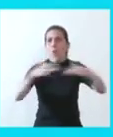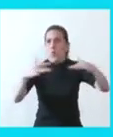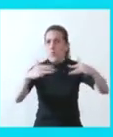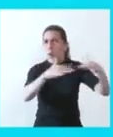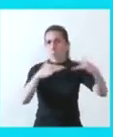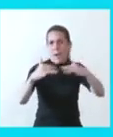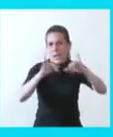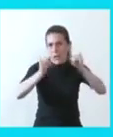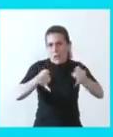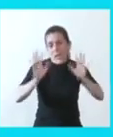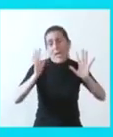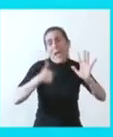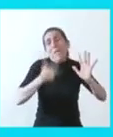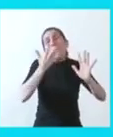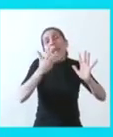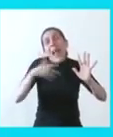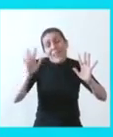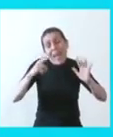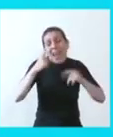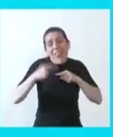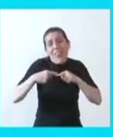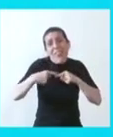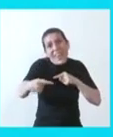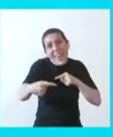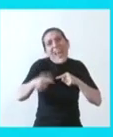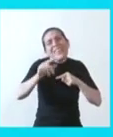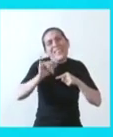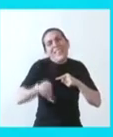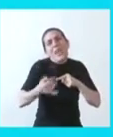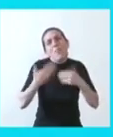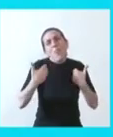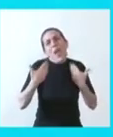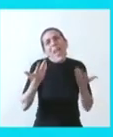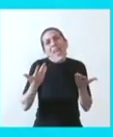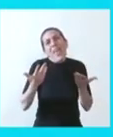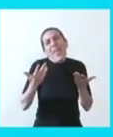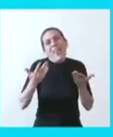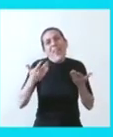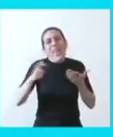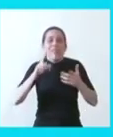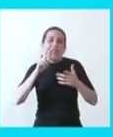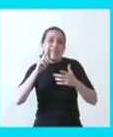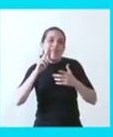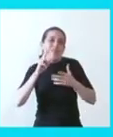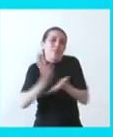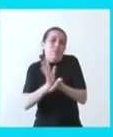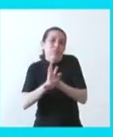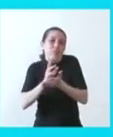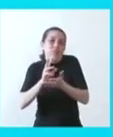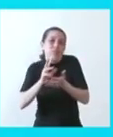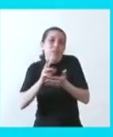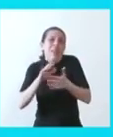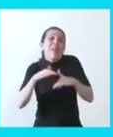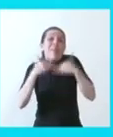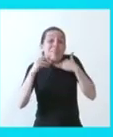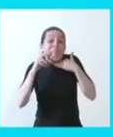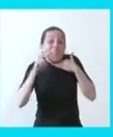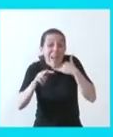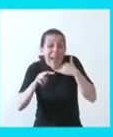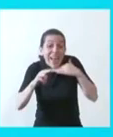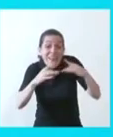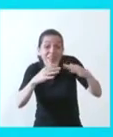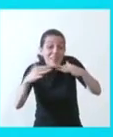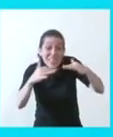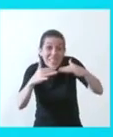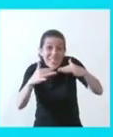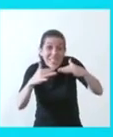lo menos en este tiempo le den a los argentinos la posibilidad de verlos, los partidos de fútbol, no por medios de